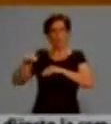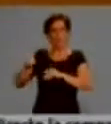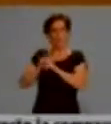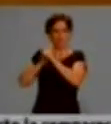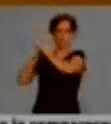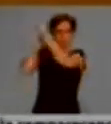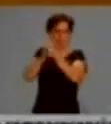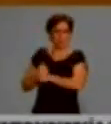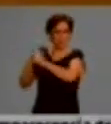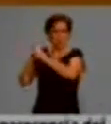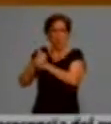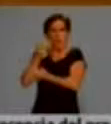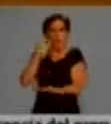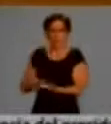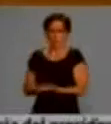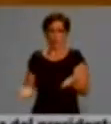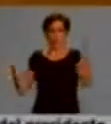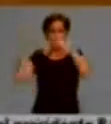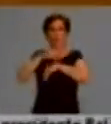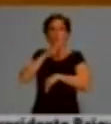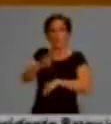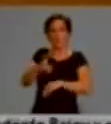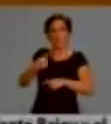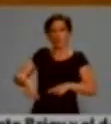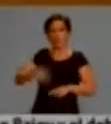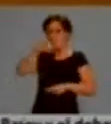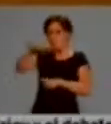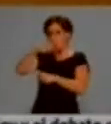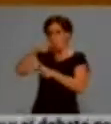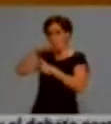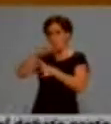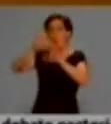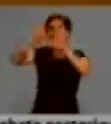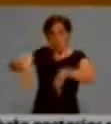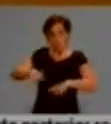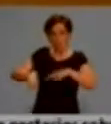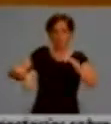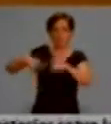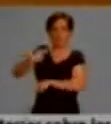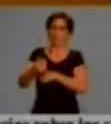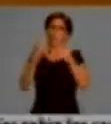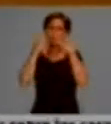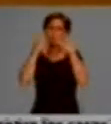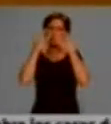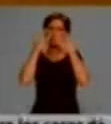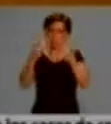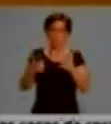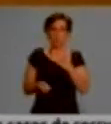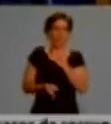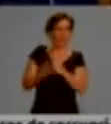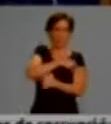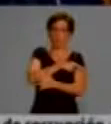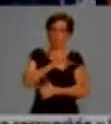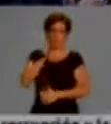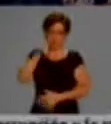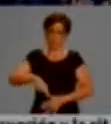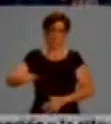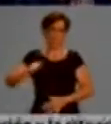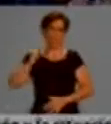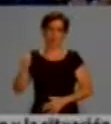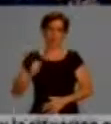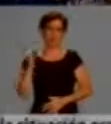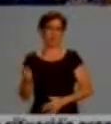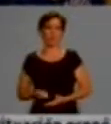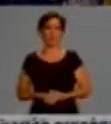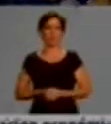injustificada persecución por acusaciones que después se revelaron como totalmente falsas.